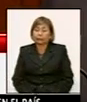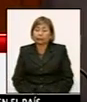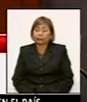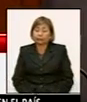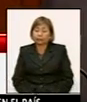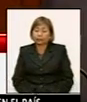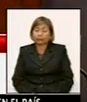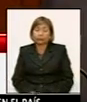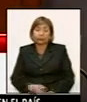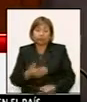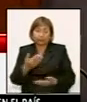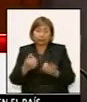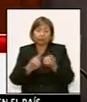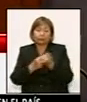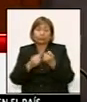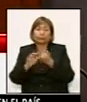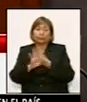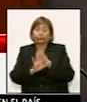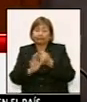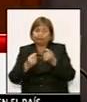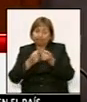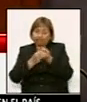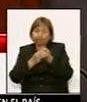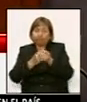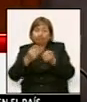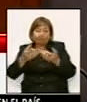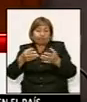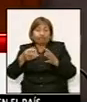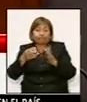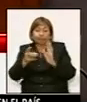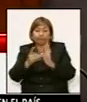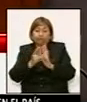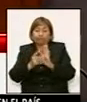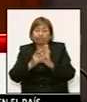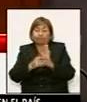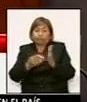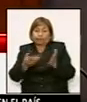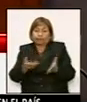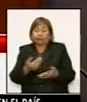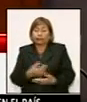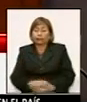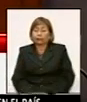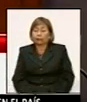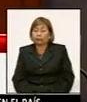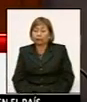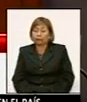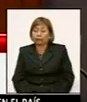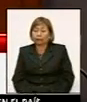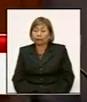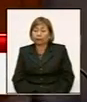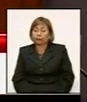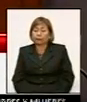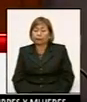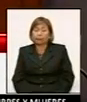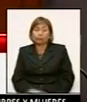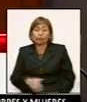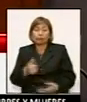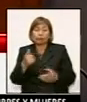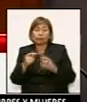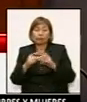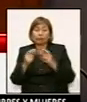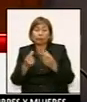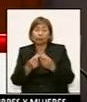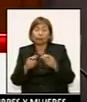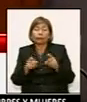eso, vamos a dar el respaldo desde el Frente Amplio a este dictamen que tiene el respaldo de las demás bancadas,